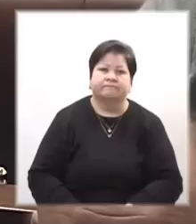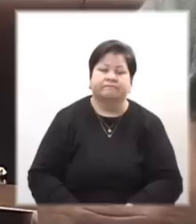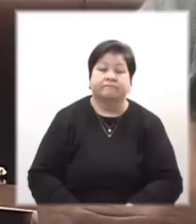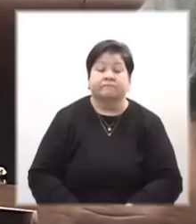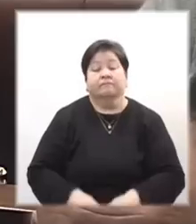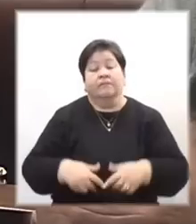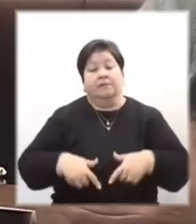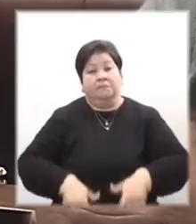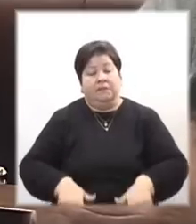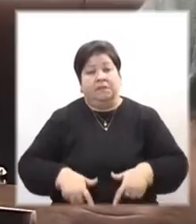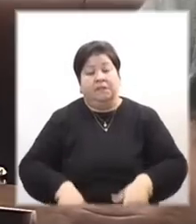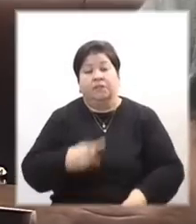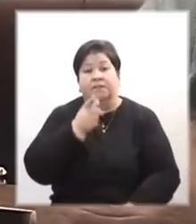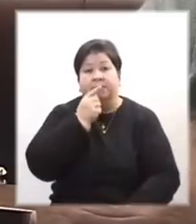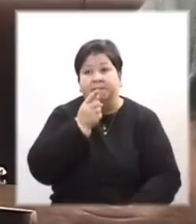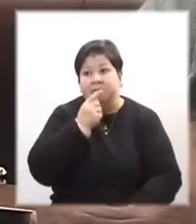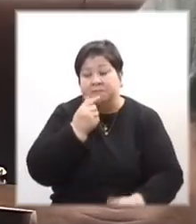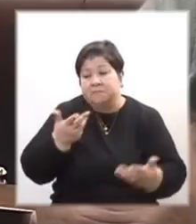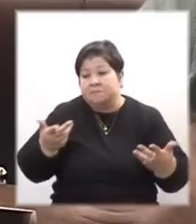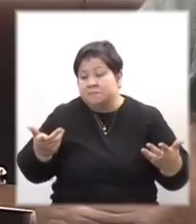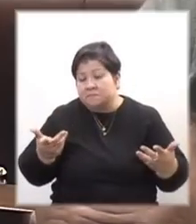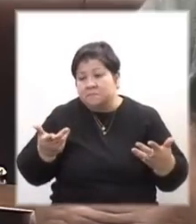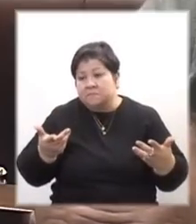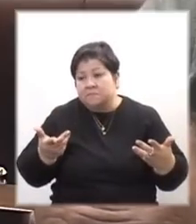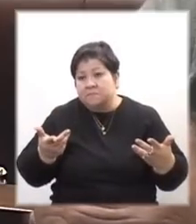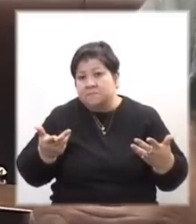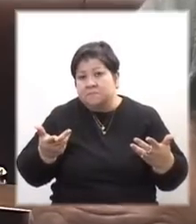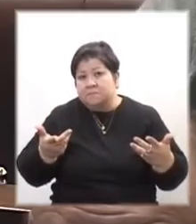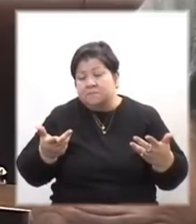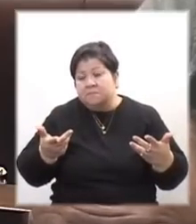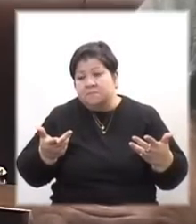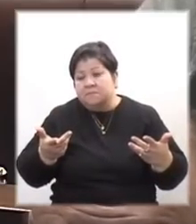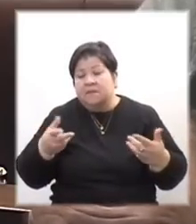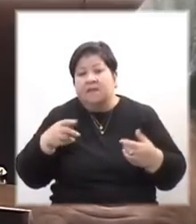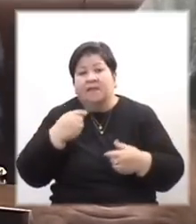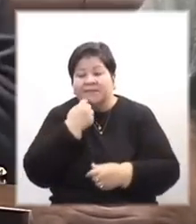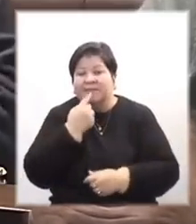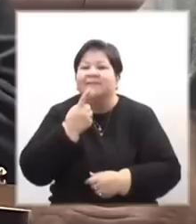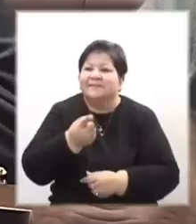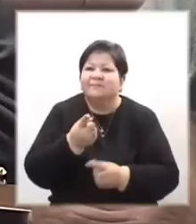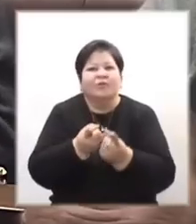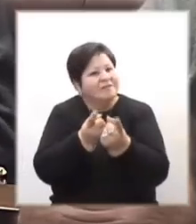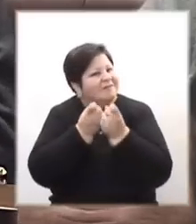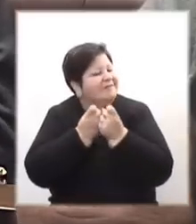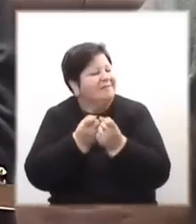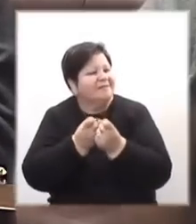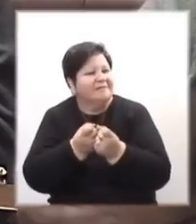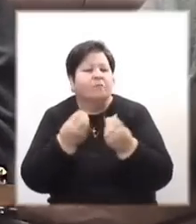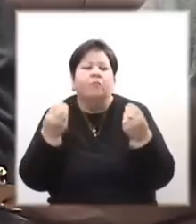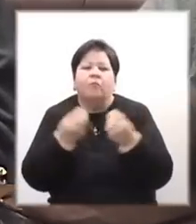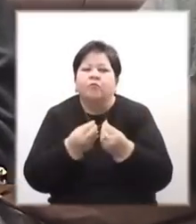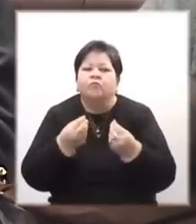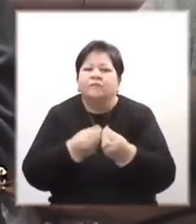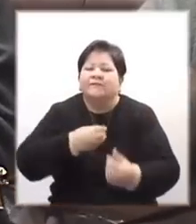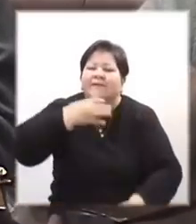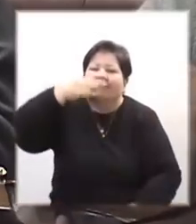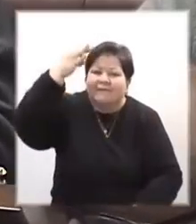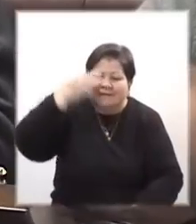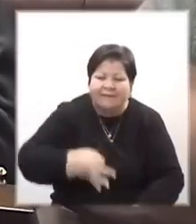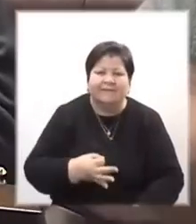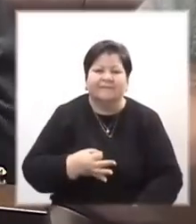En el Ministerio del Interior no descubro nada si decimos que se necesita mucha certeza, mucho